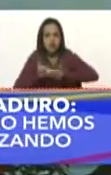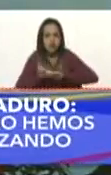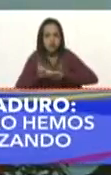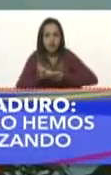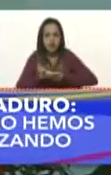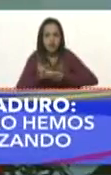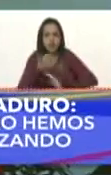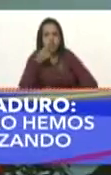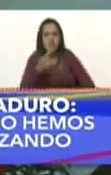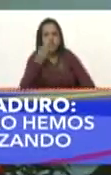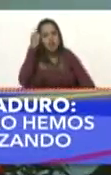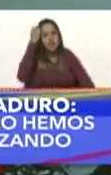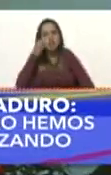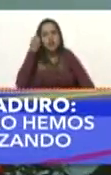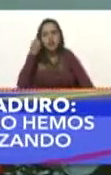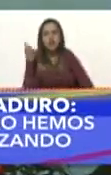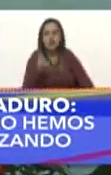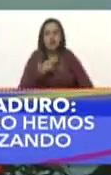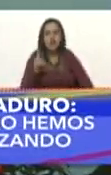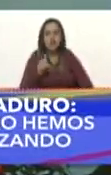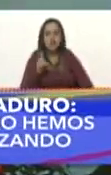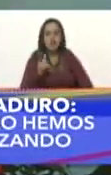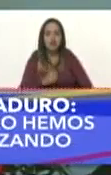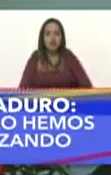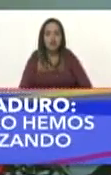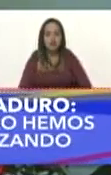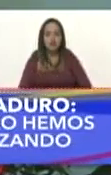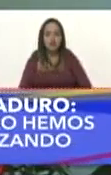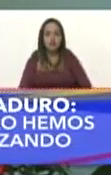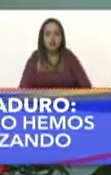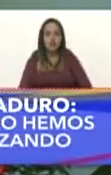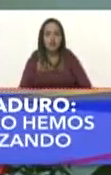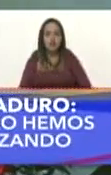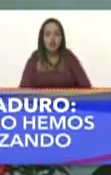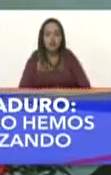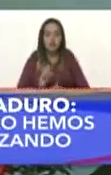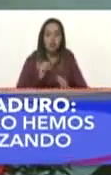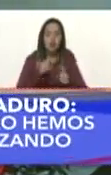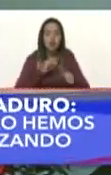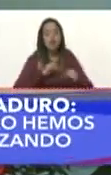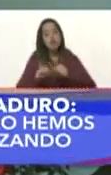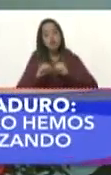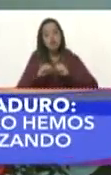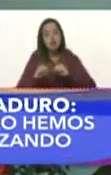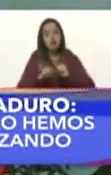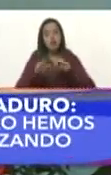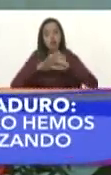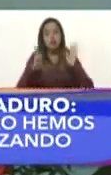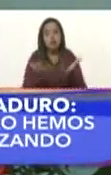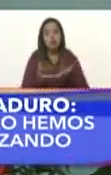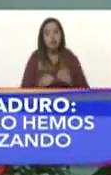Hablaban del pensamiento único de Fukuyama. Surgió un movimiento alternativo en el mundo.